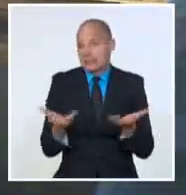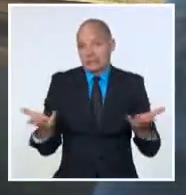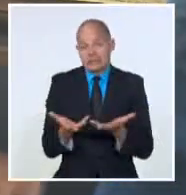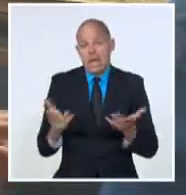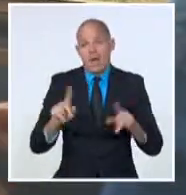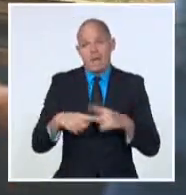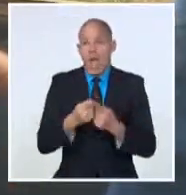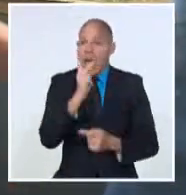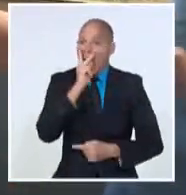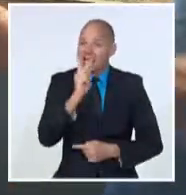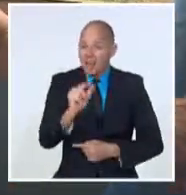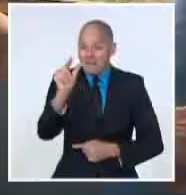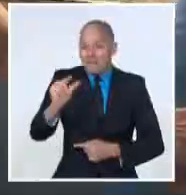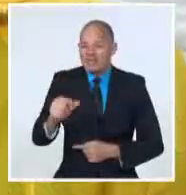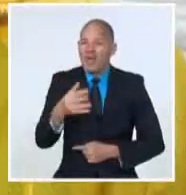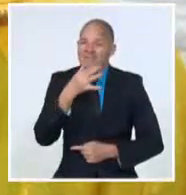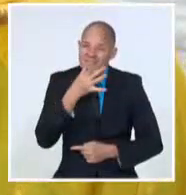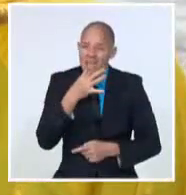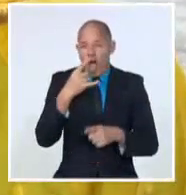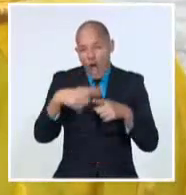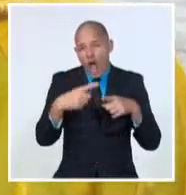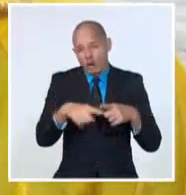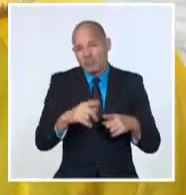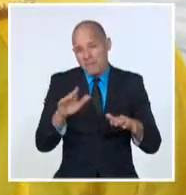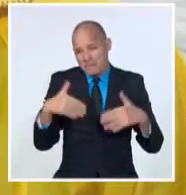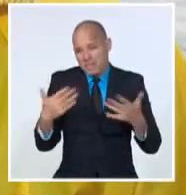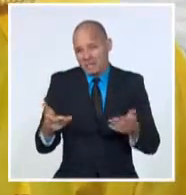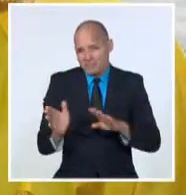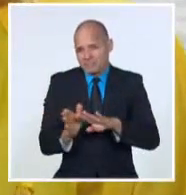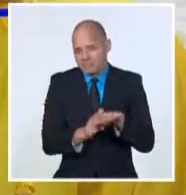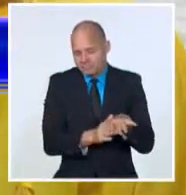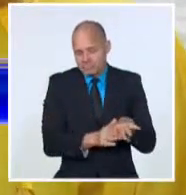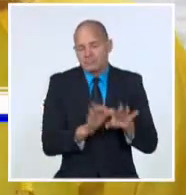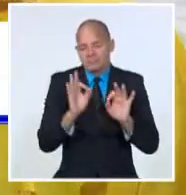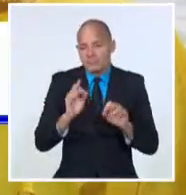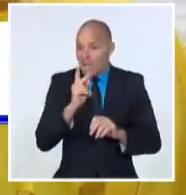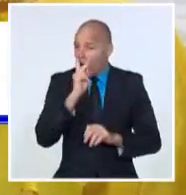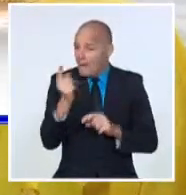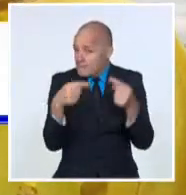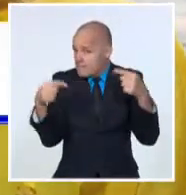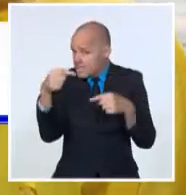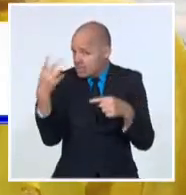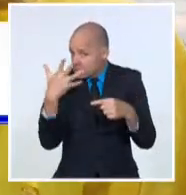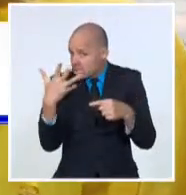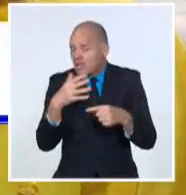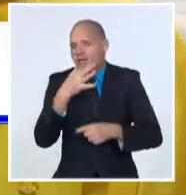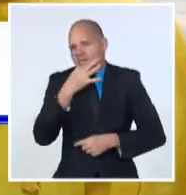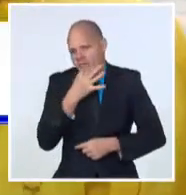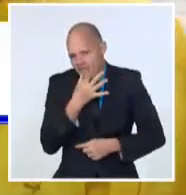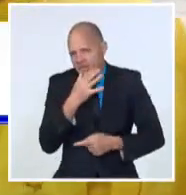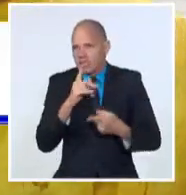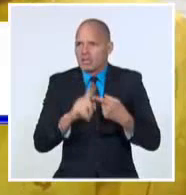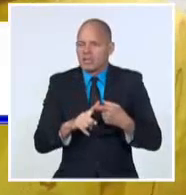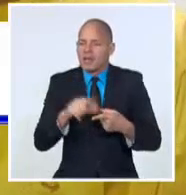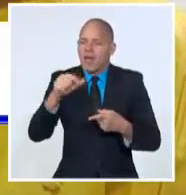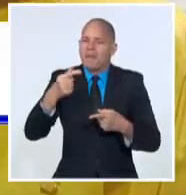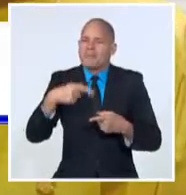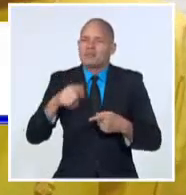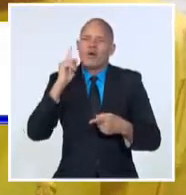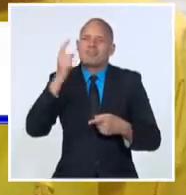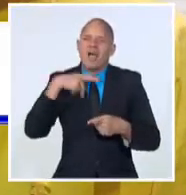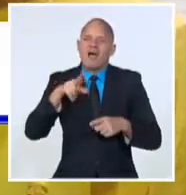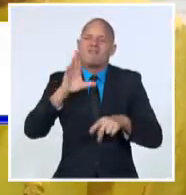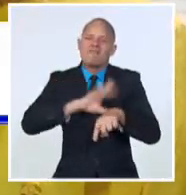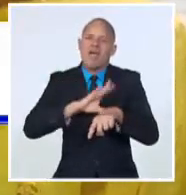atención a los casos vulnerables. Se han priorizado en este caso los ancianos, los casos vulnerables, los encamados y las